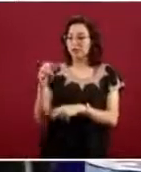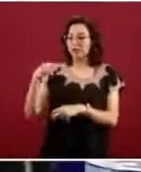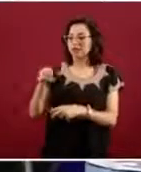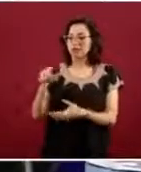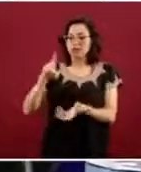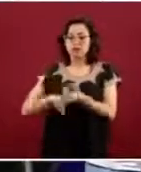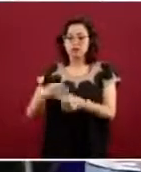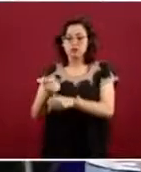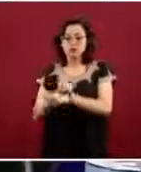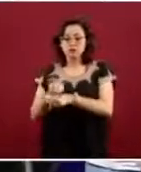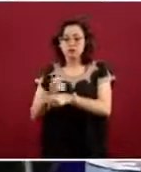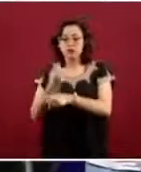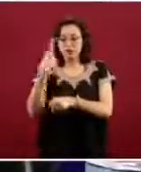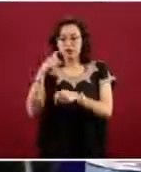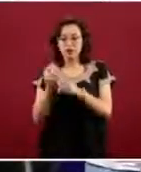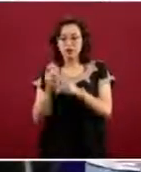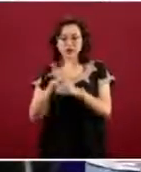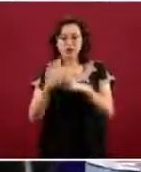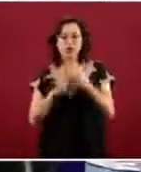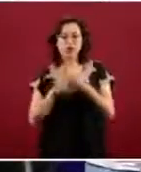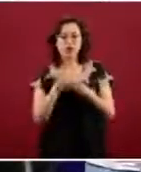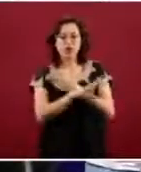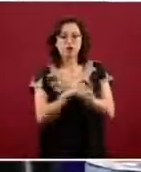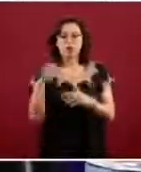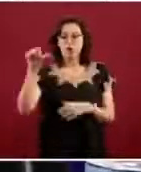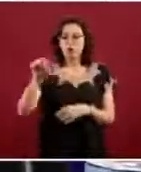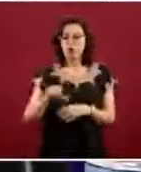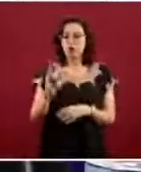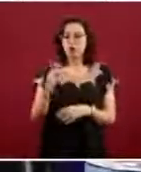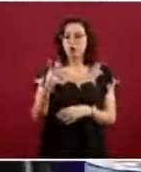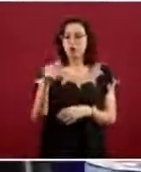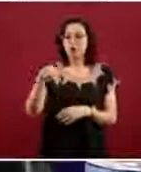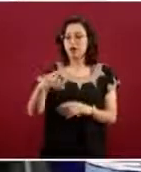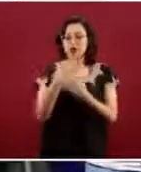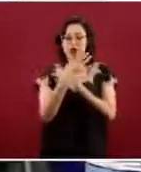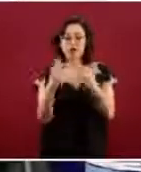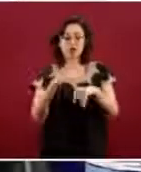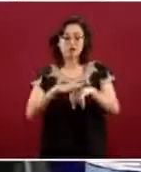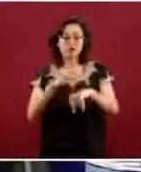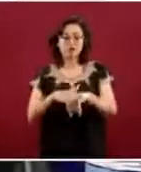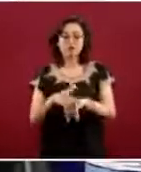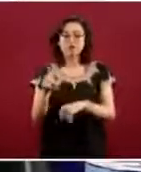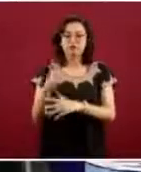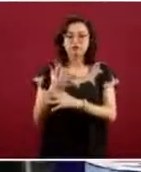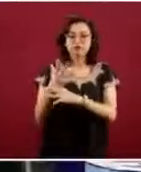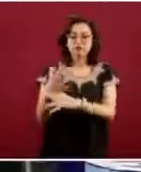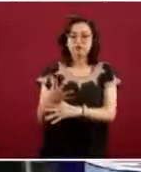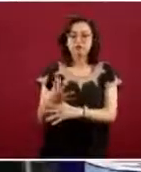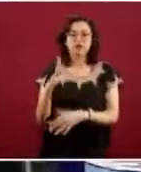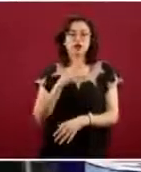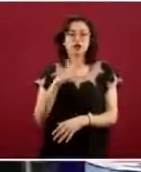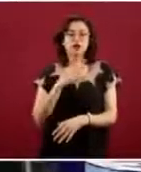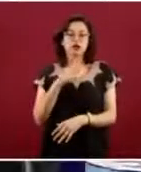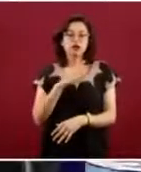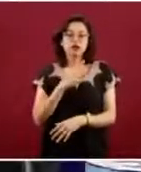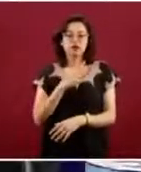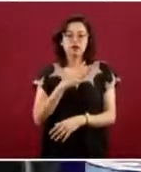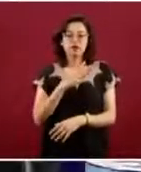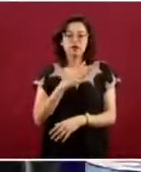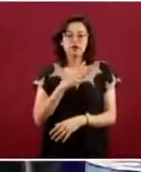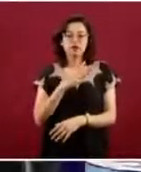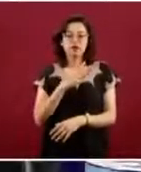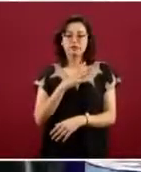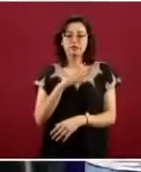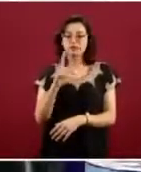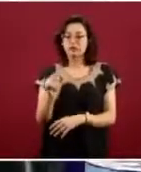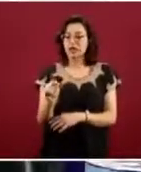cuestión de lo del coronavirus. El día de hoy el Politécnico Nacional nos hacía llegar un comunicado en el cual ellos mencionaban un método que se